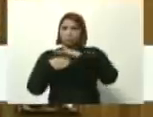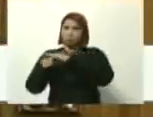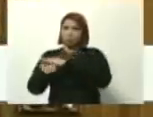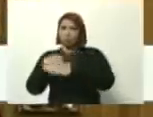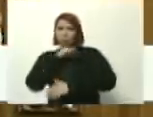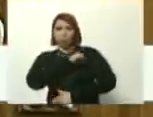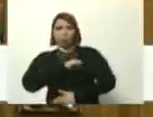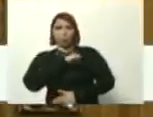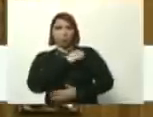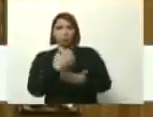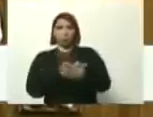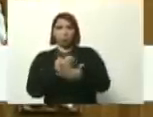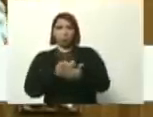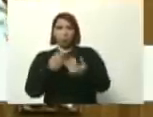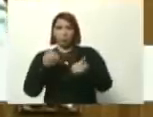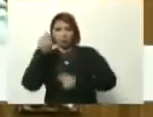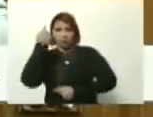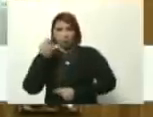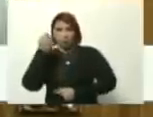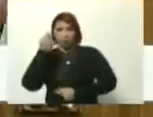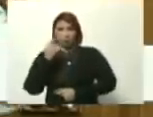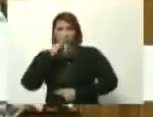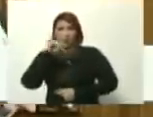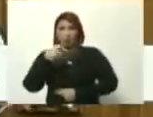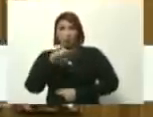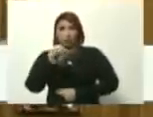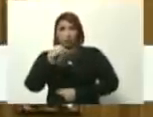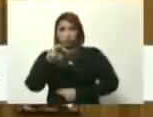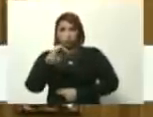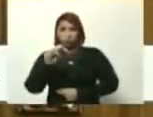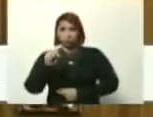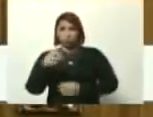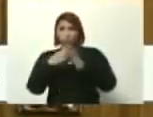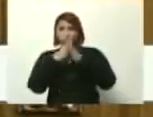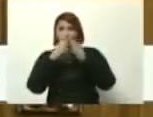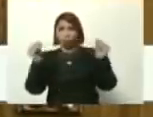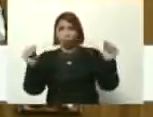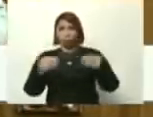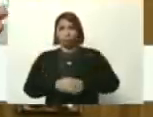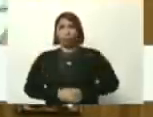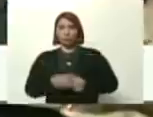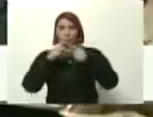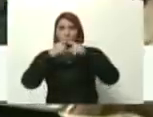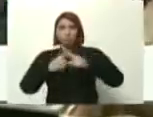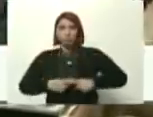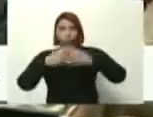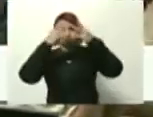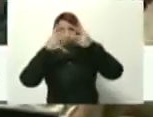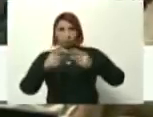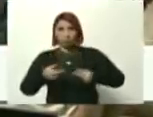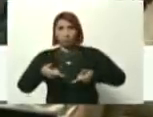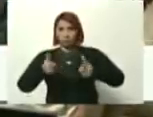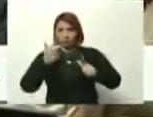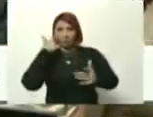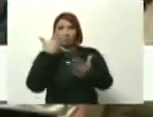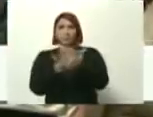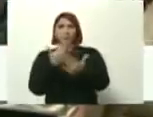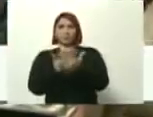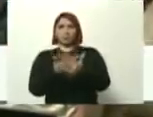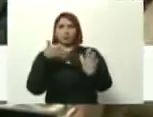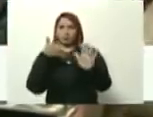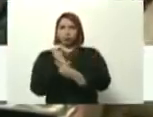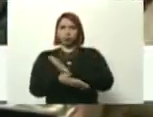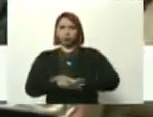Comisión de Economía, diputado Jesús Faría, de todas las estadísticas que permiten corroborar